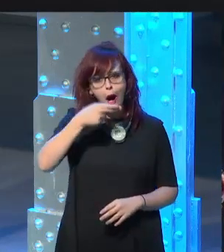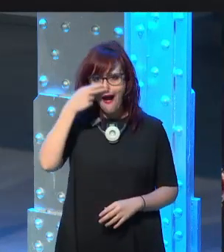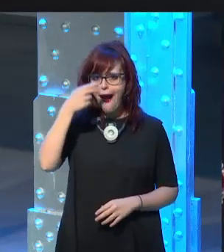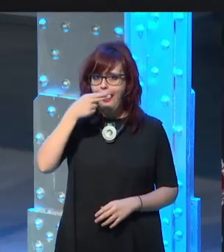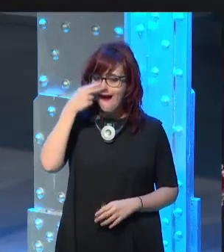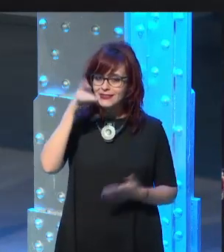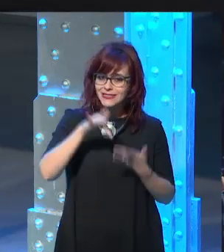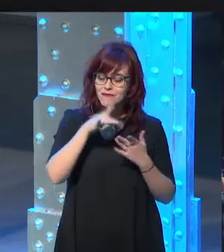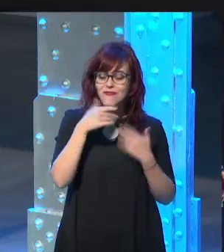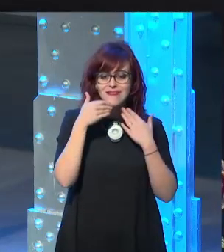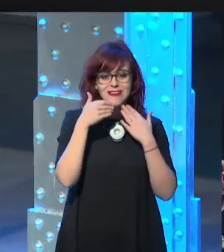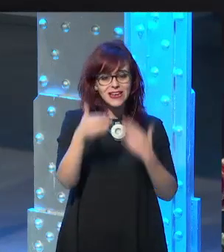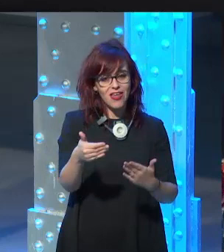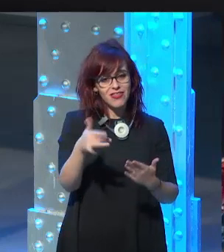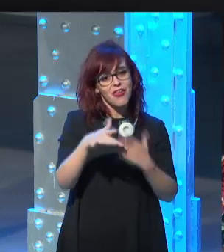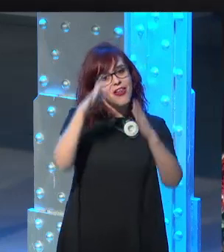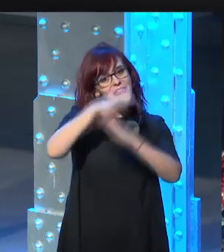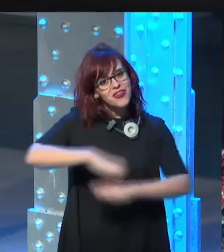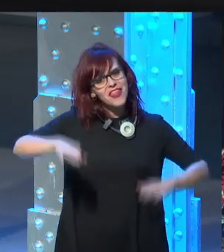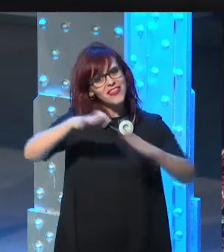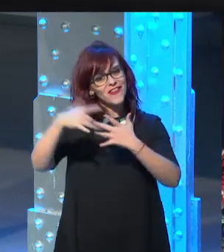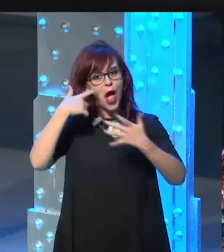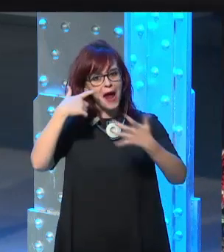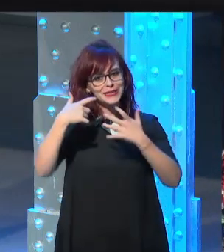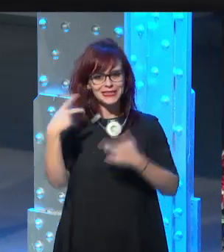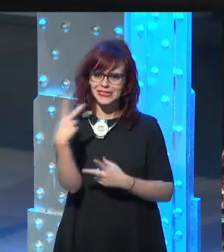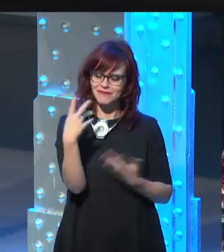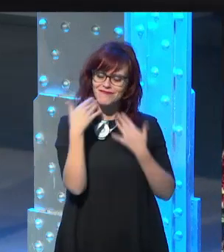interesantes de la mano de los científicos y